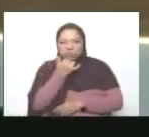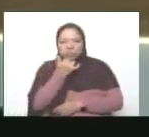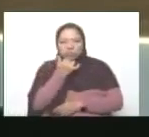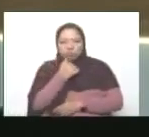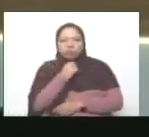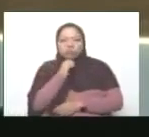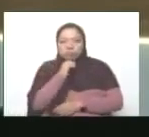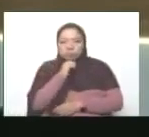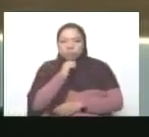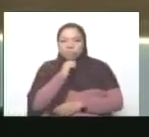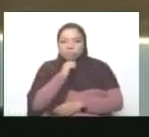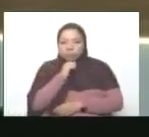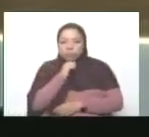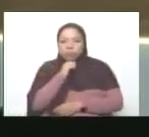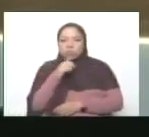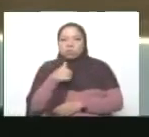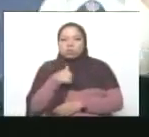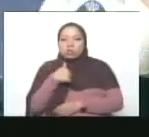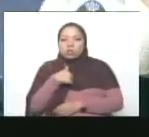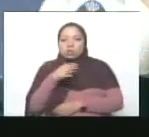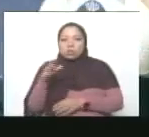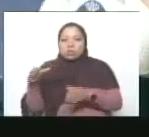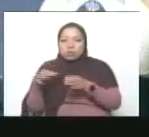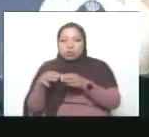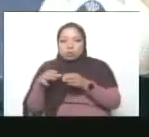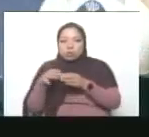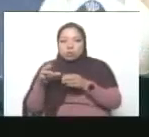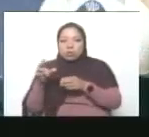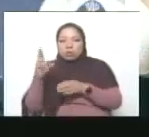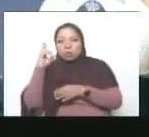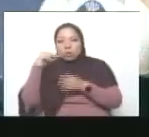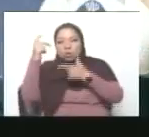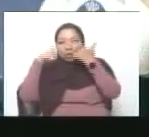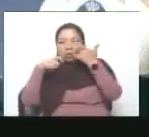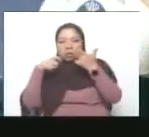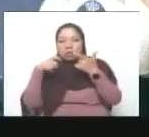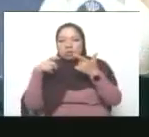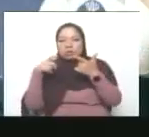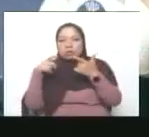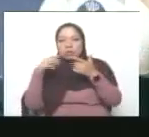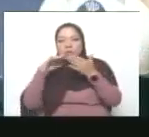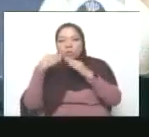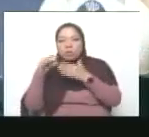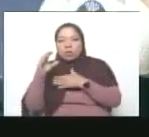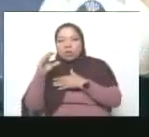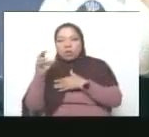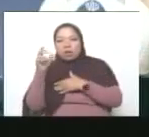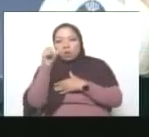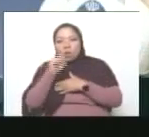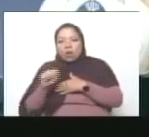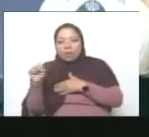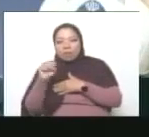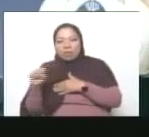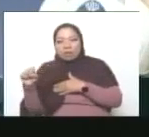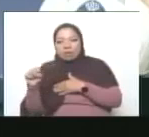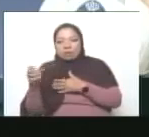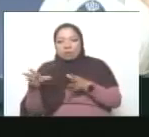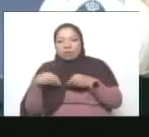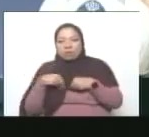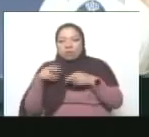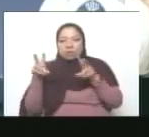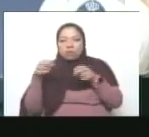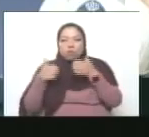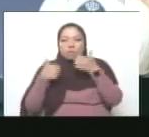error. Sí, yo soy jefe de VCH Creación Barrio del Oeste. Soy recién